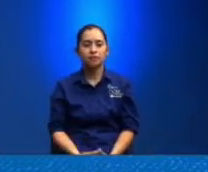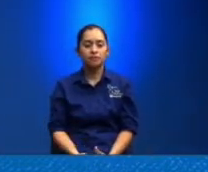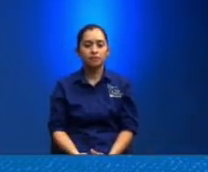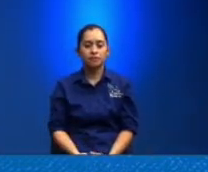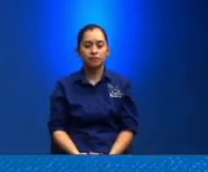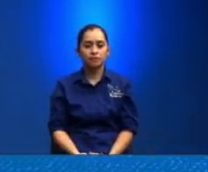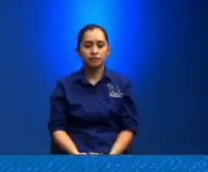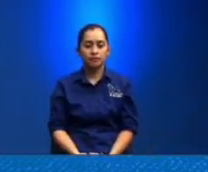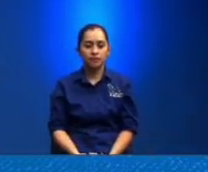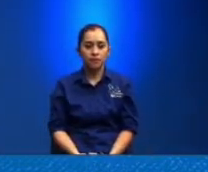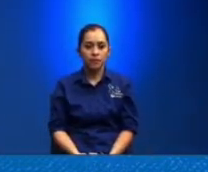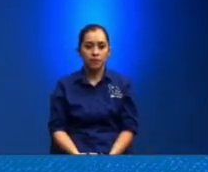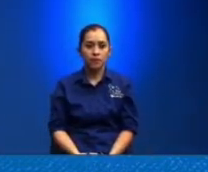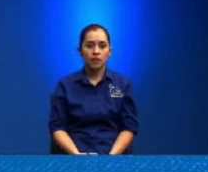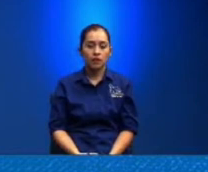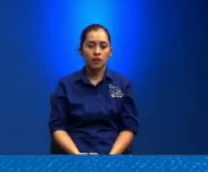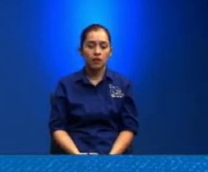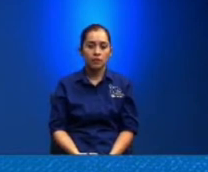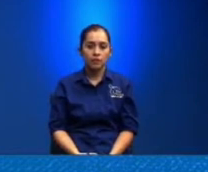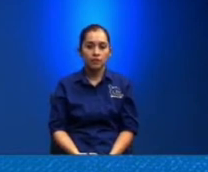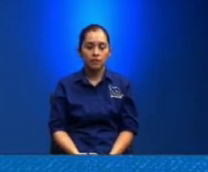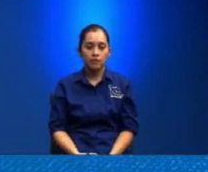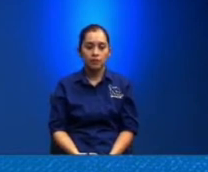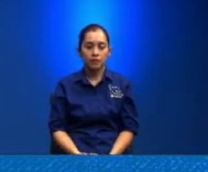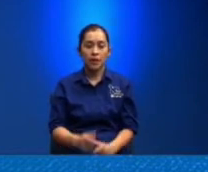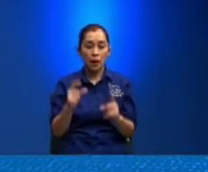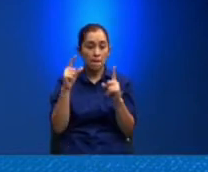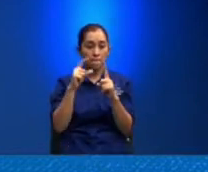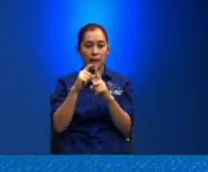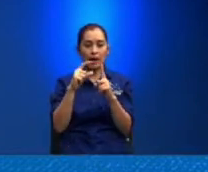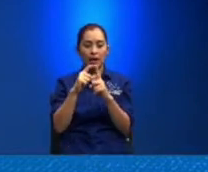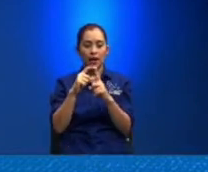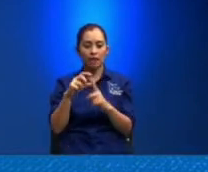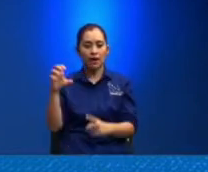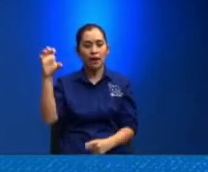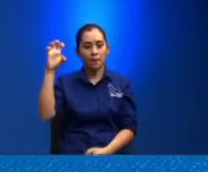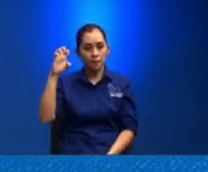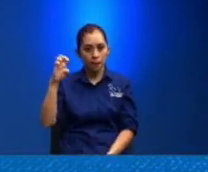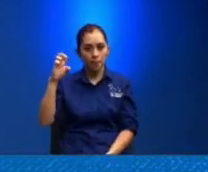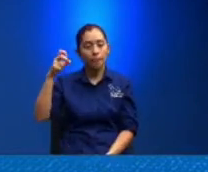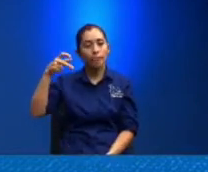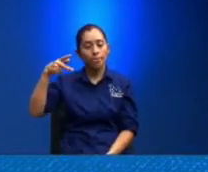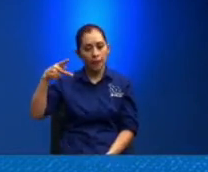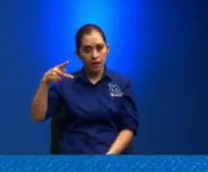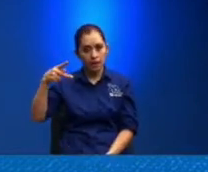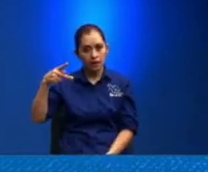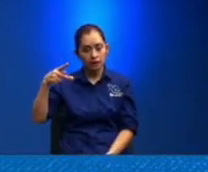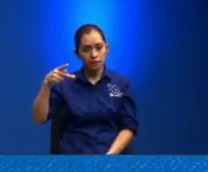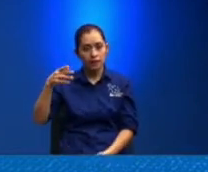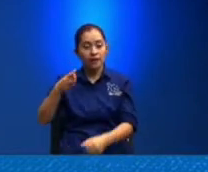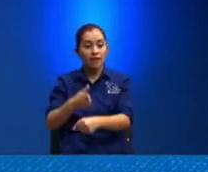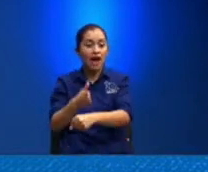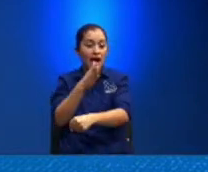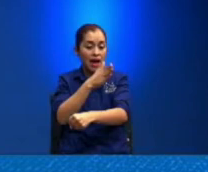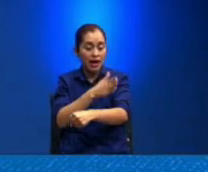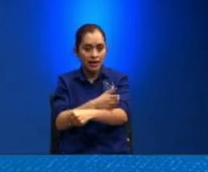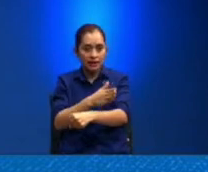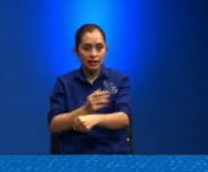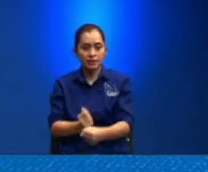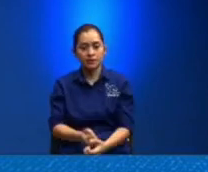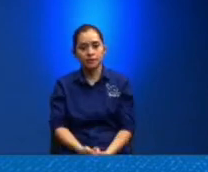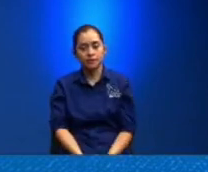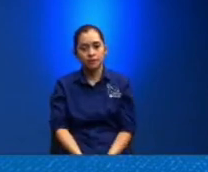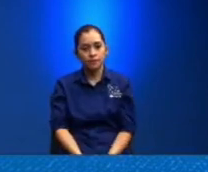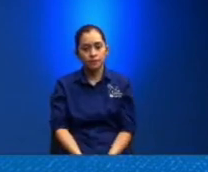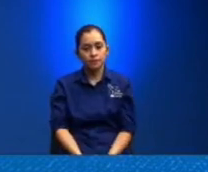pero que no es iglesia sino que es un prefijo que se le va a poner a muchísimas otras palabras como le acabo mencionar y